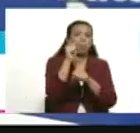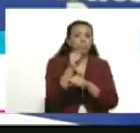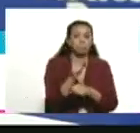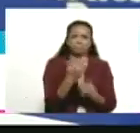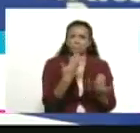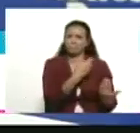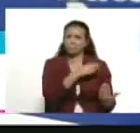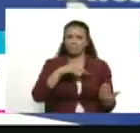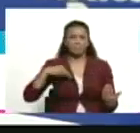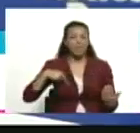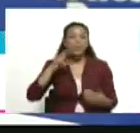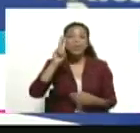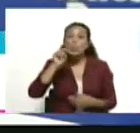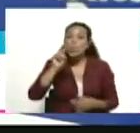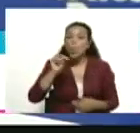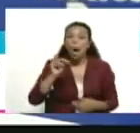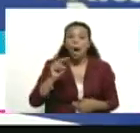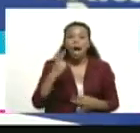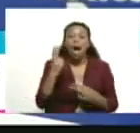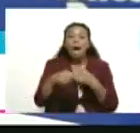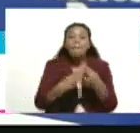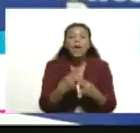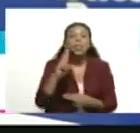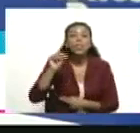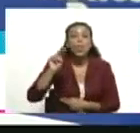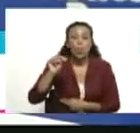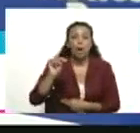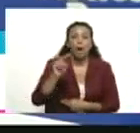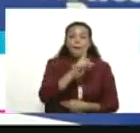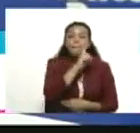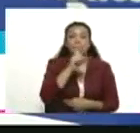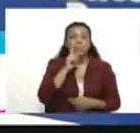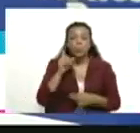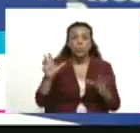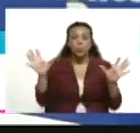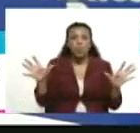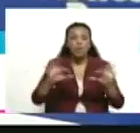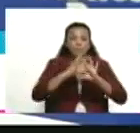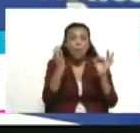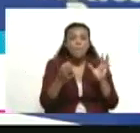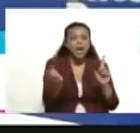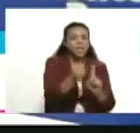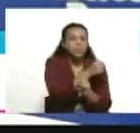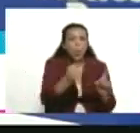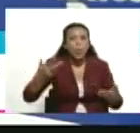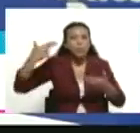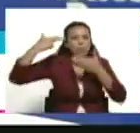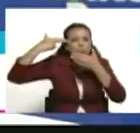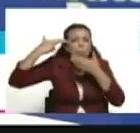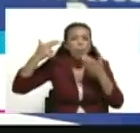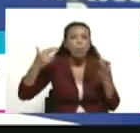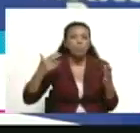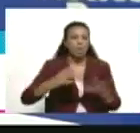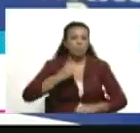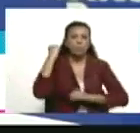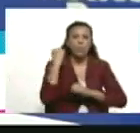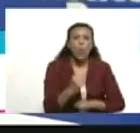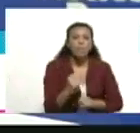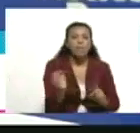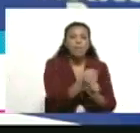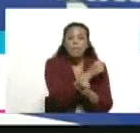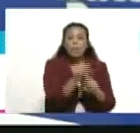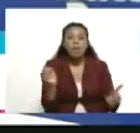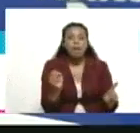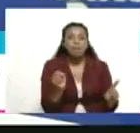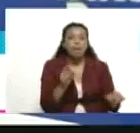Nosotros nunca jamás hemos utilizado los métodos del terrorismo, del atentado ni de la